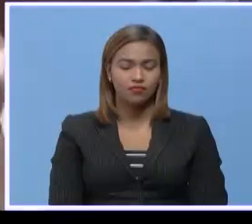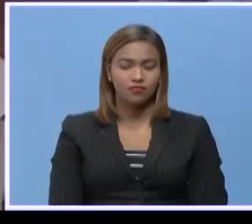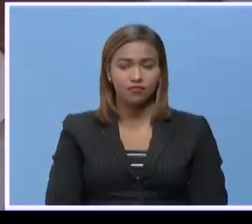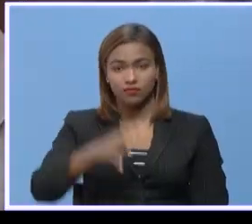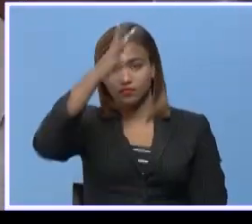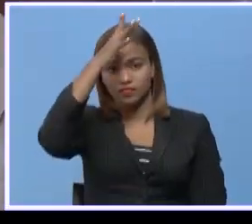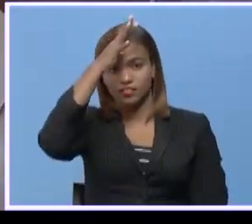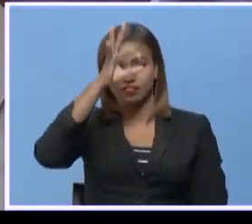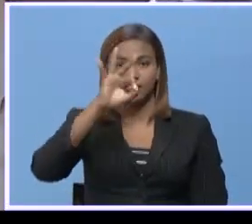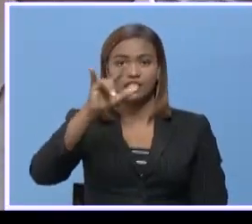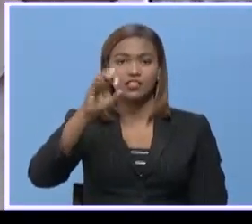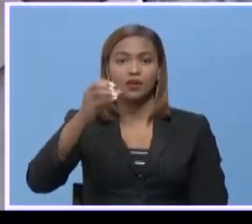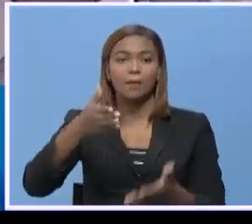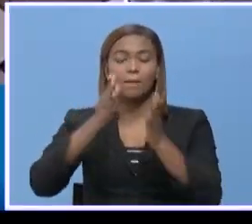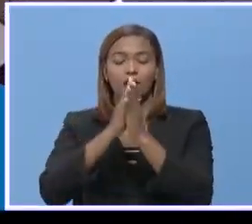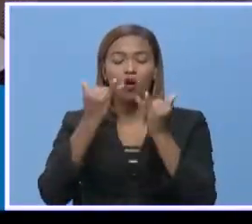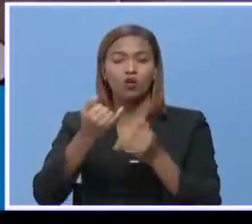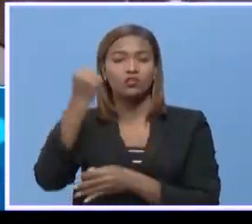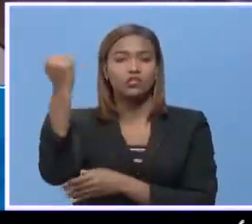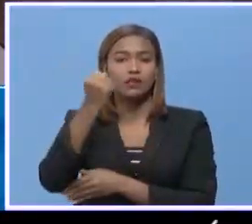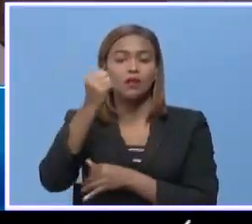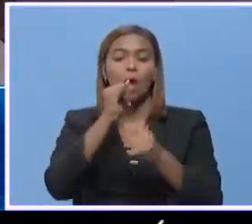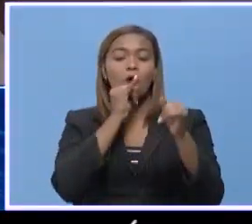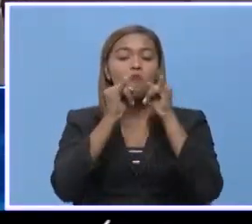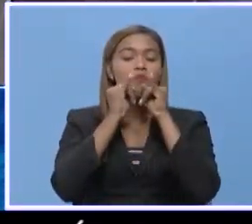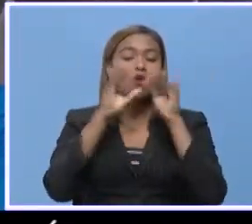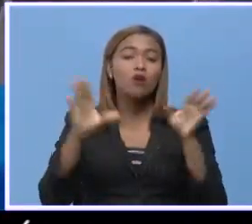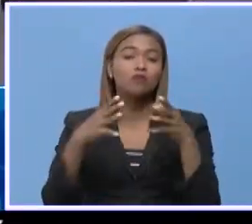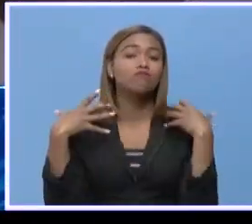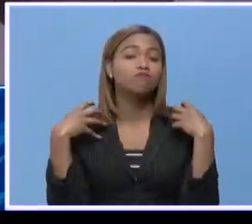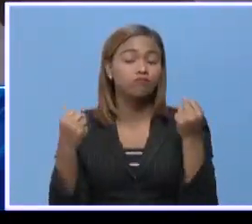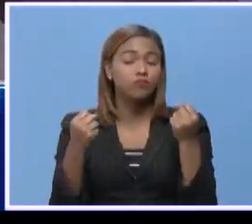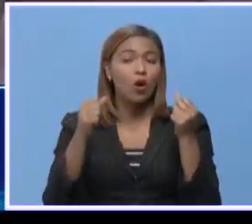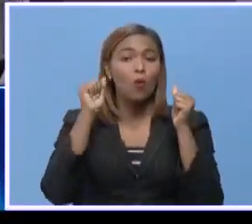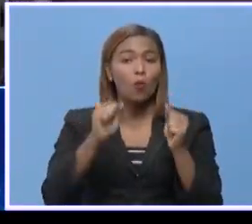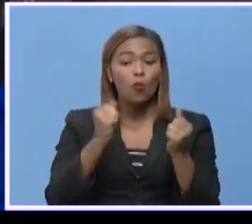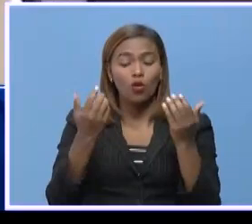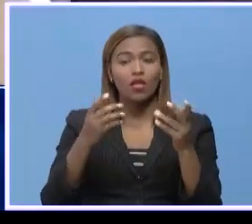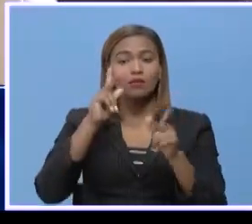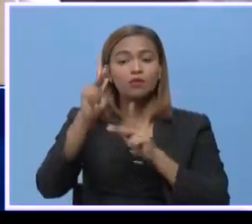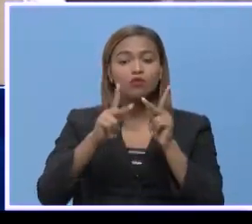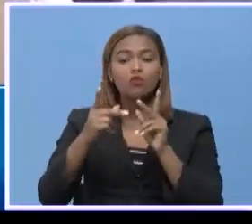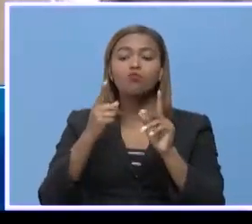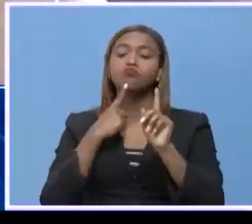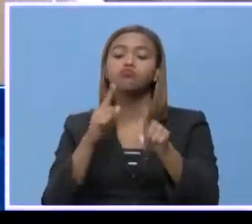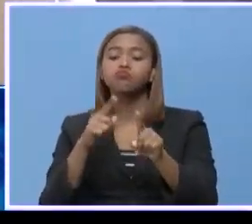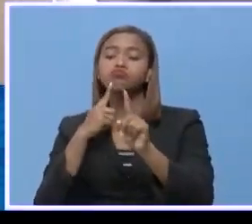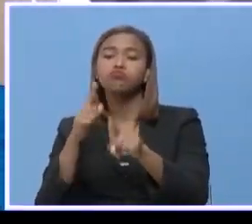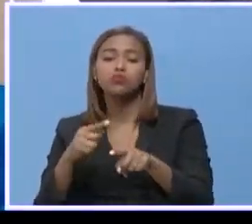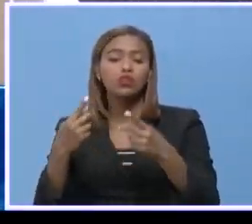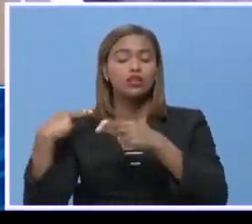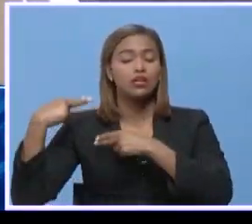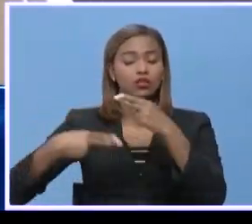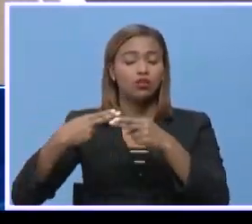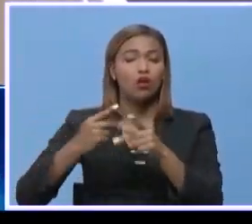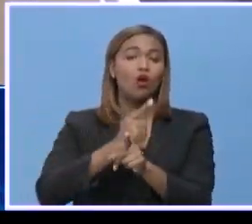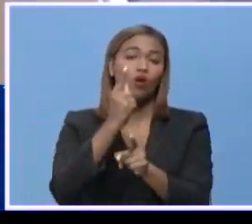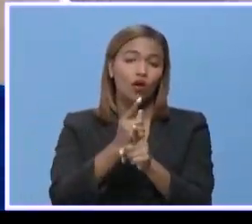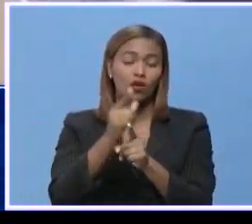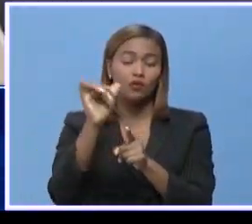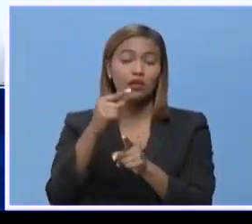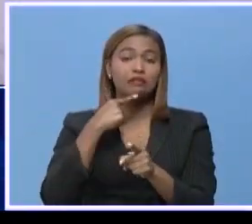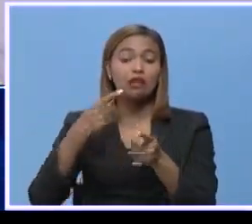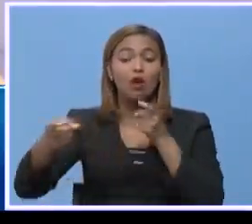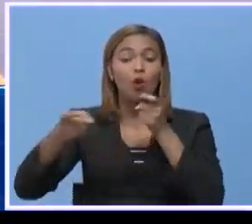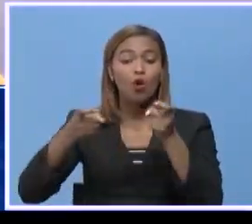El Papa Francisco pidió este sábado un periodismo valiente que acuda al encuentro de las personas y de las historias y abogó por controlar